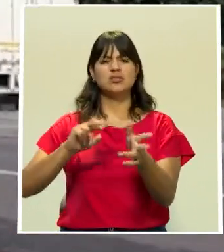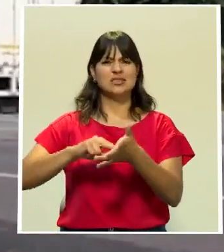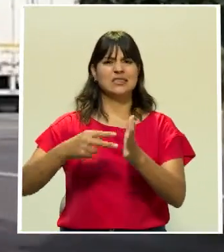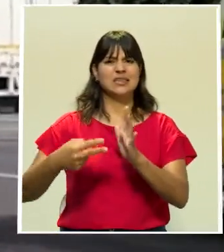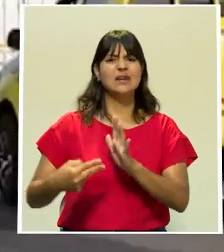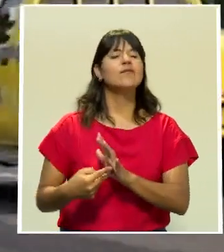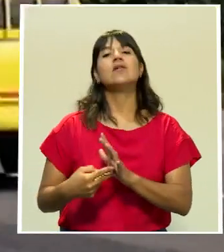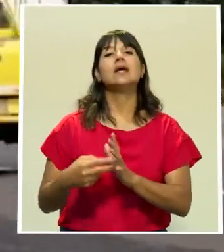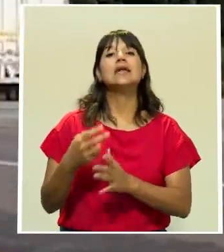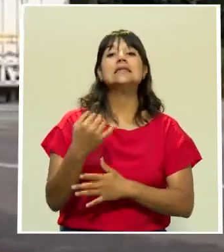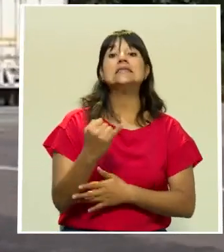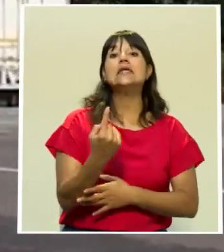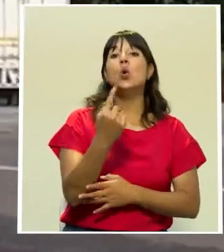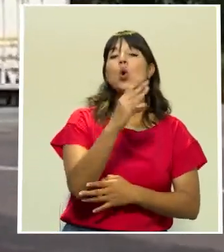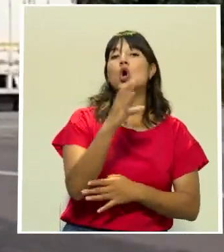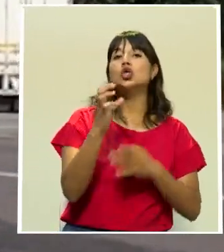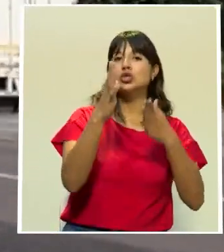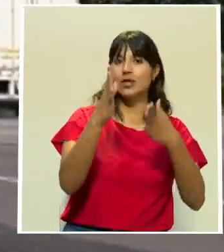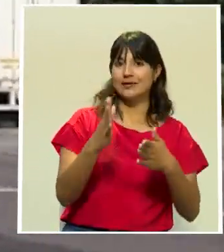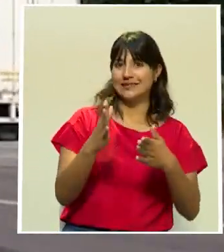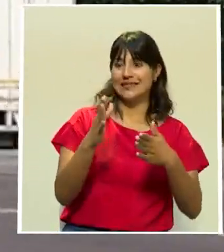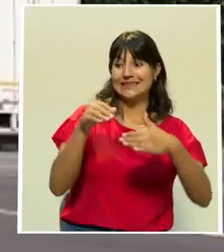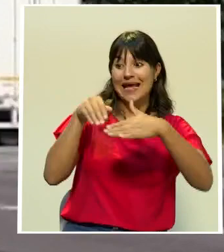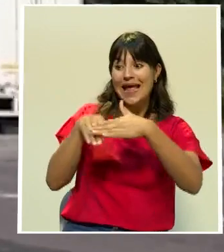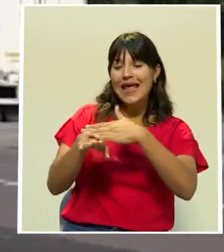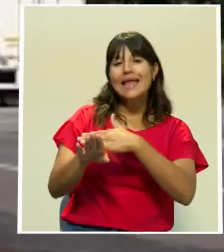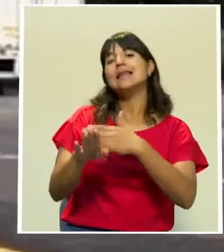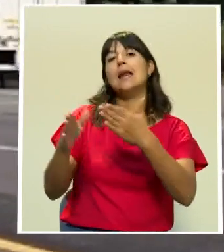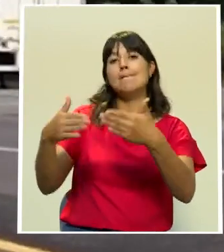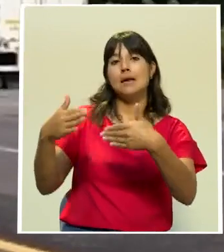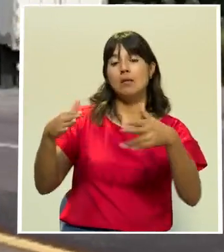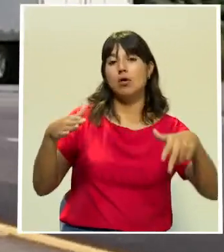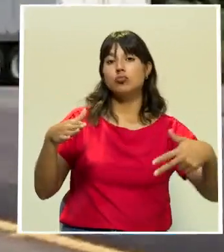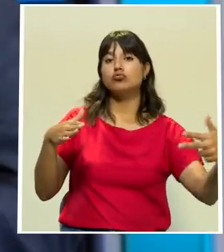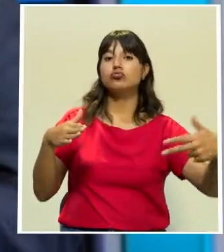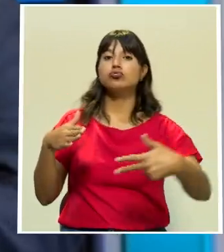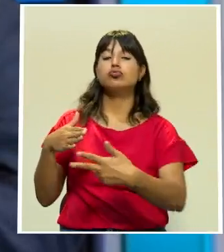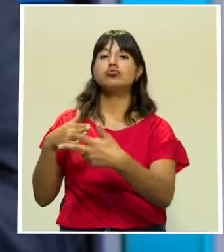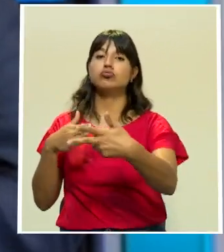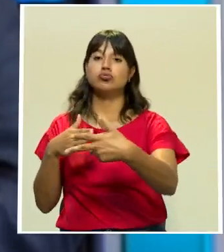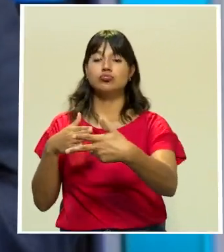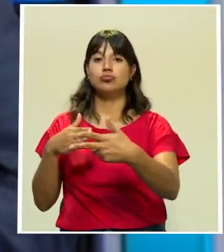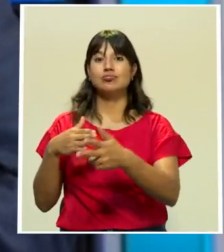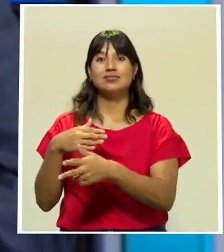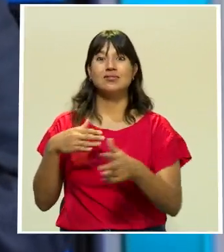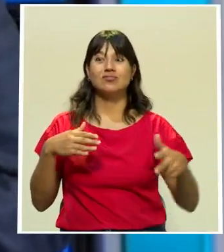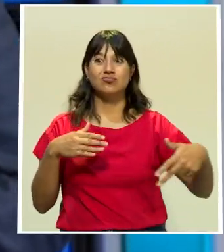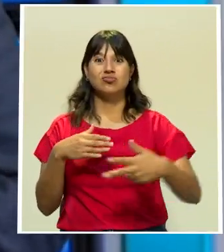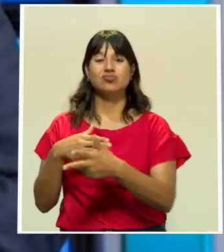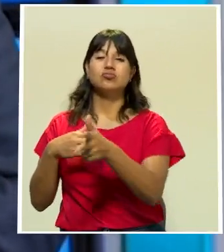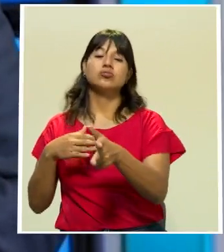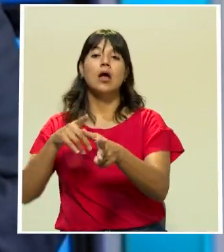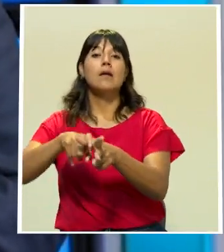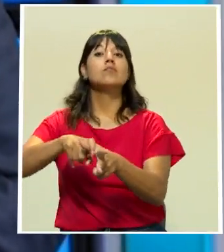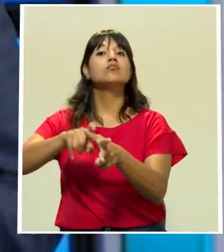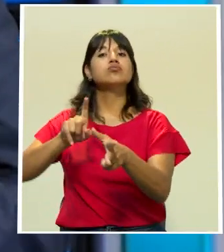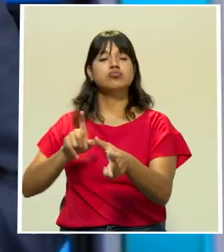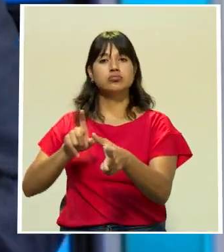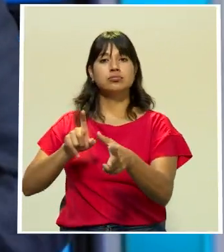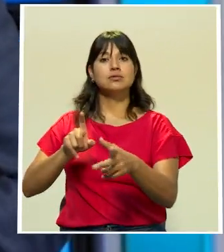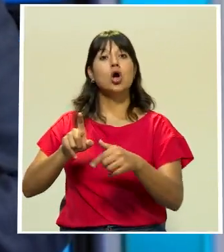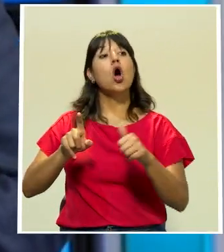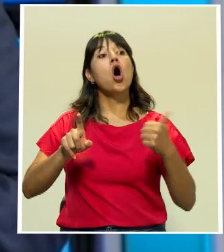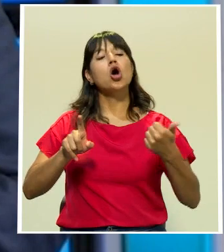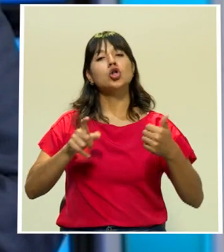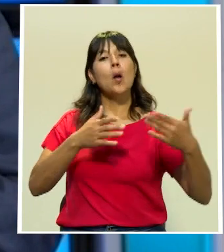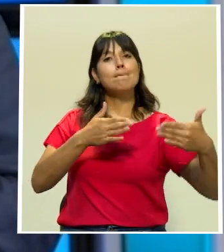conductor tico pase al lado panameño, debe desenganchar su carga para que un conductor panameño lleve la mercancía a su destino. El cierre